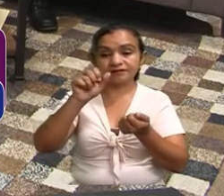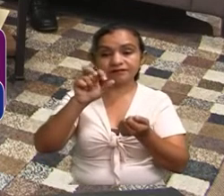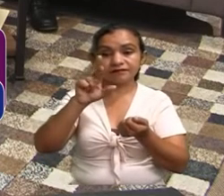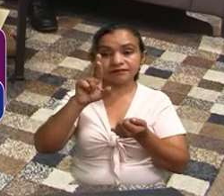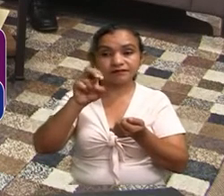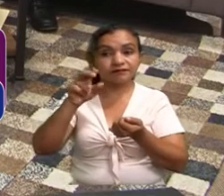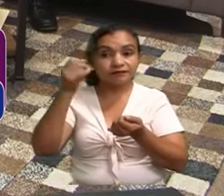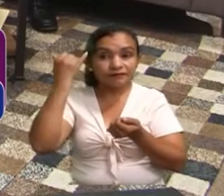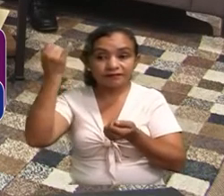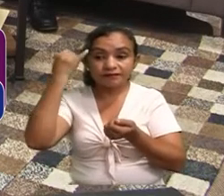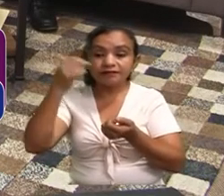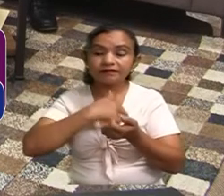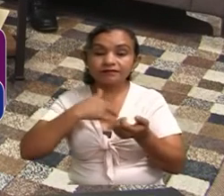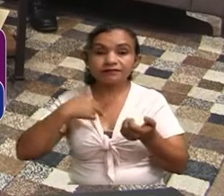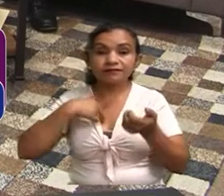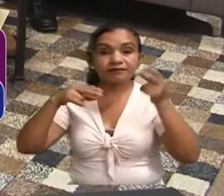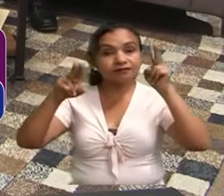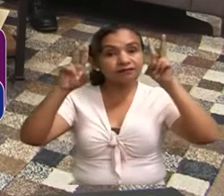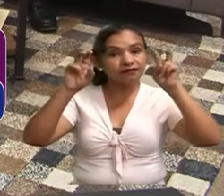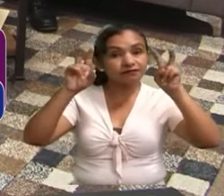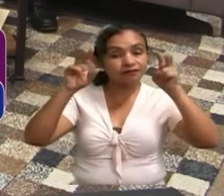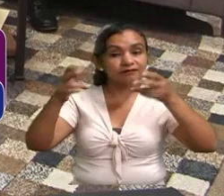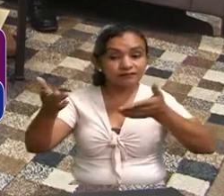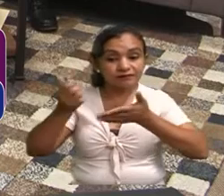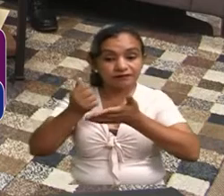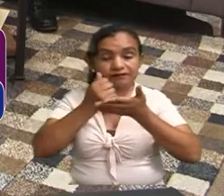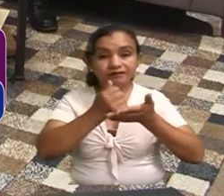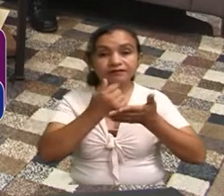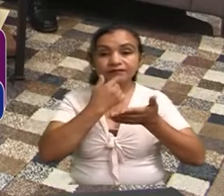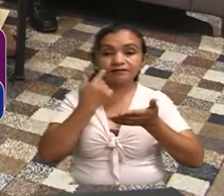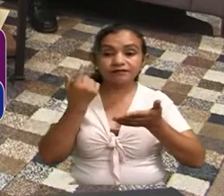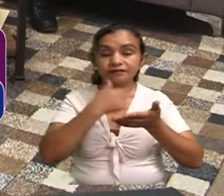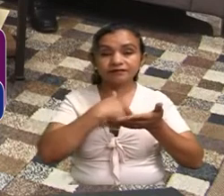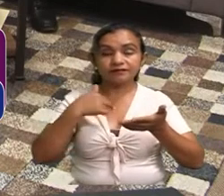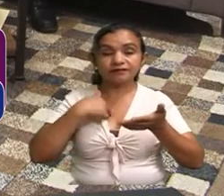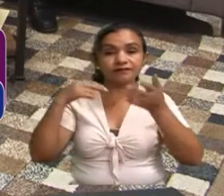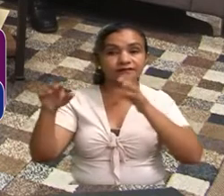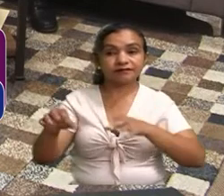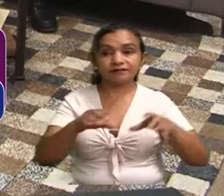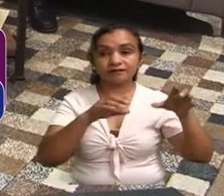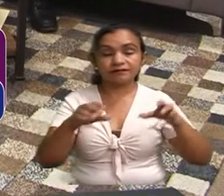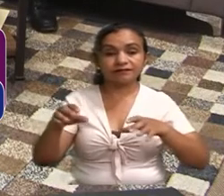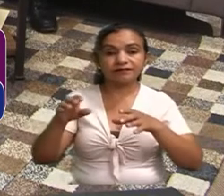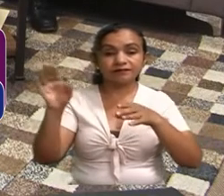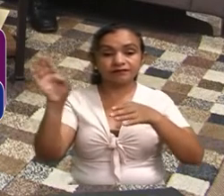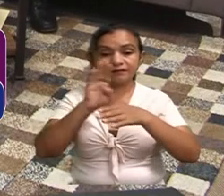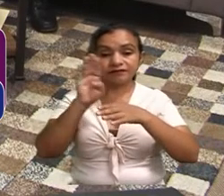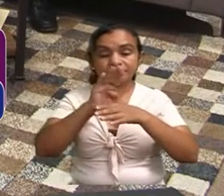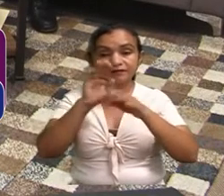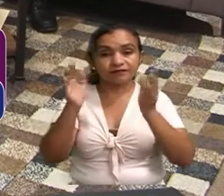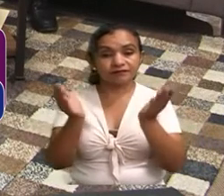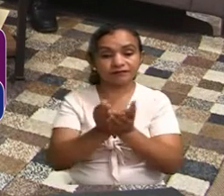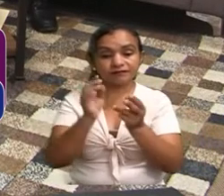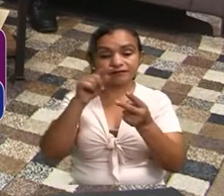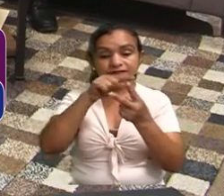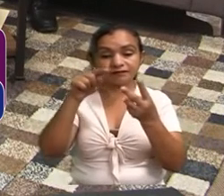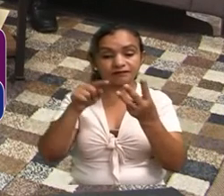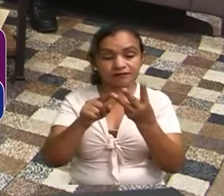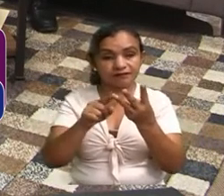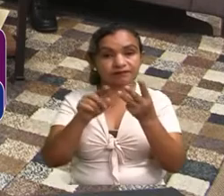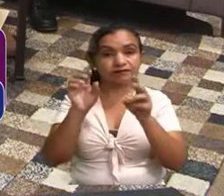dieran ideas qué hacer sobre los temas, pero quien está montando el evento con el apoyo del Banco Mundial somos estas tres